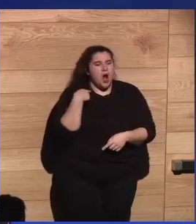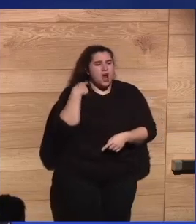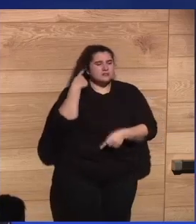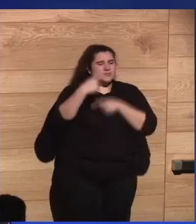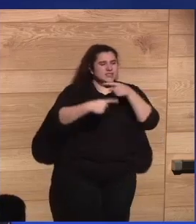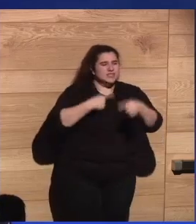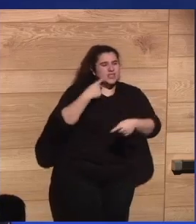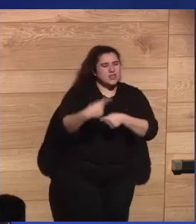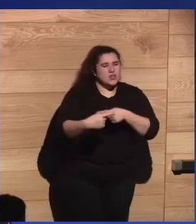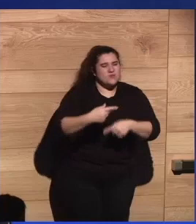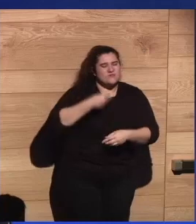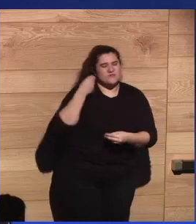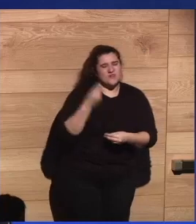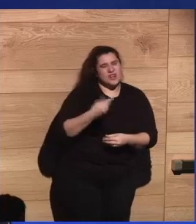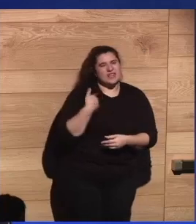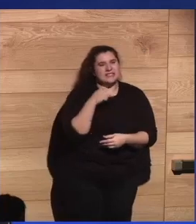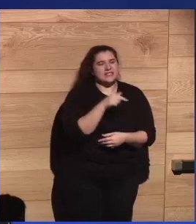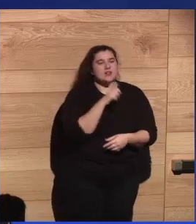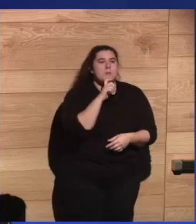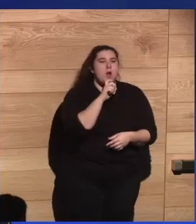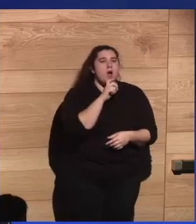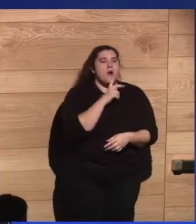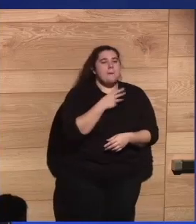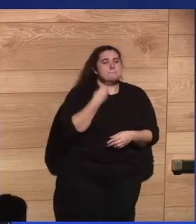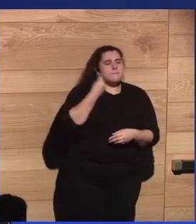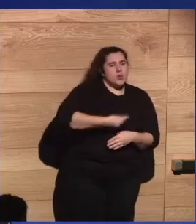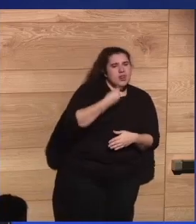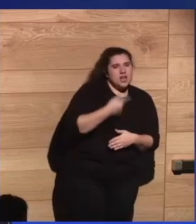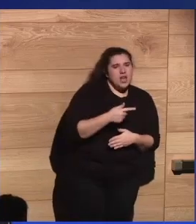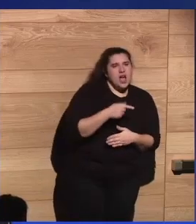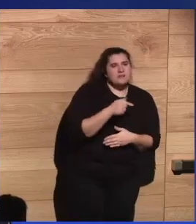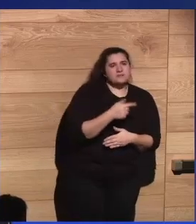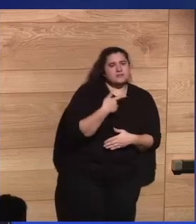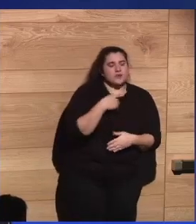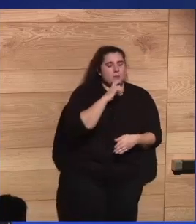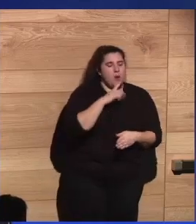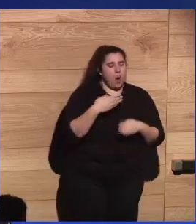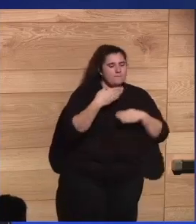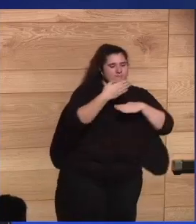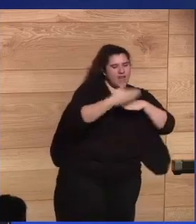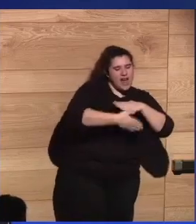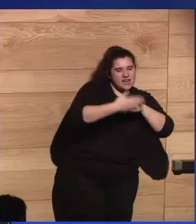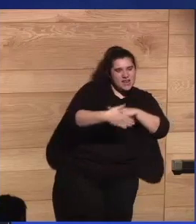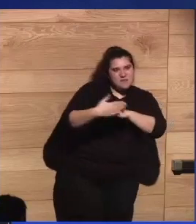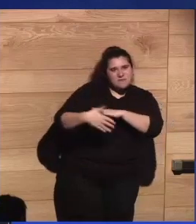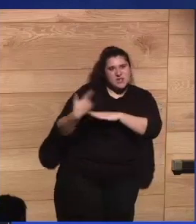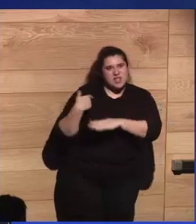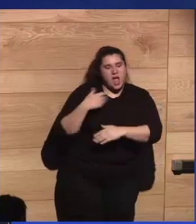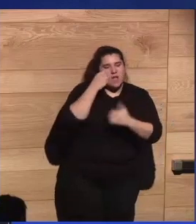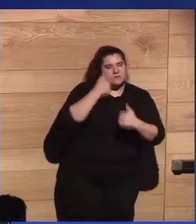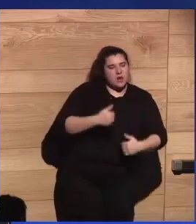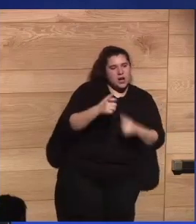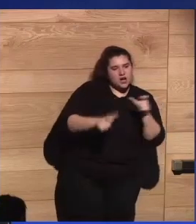purezas, digamos, ¿no? Era una época en la que se habla tanto de purezas y se habla tanto de delimitar a muchas áreas del ser